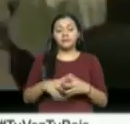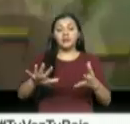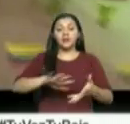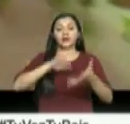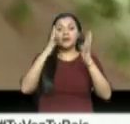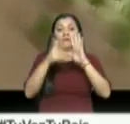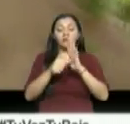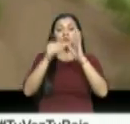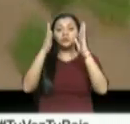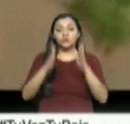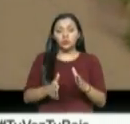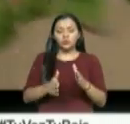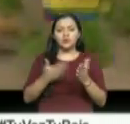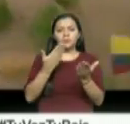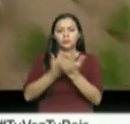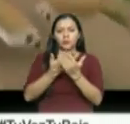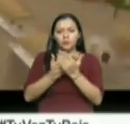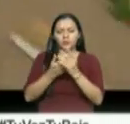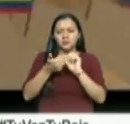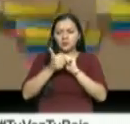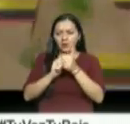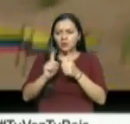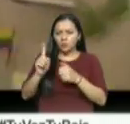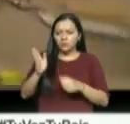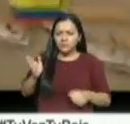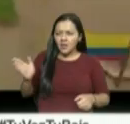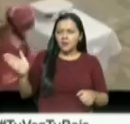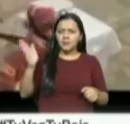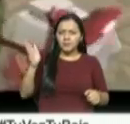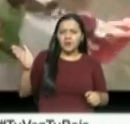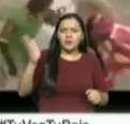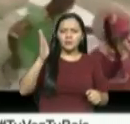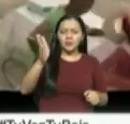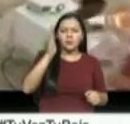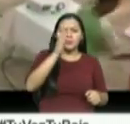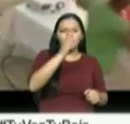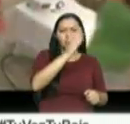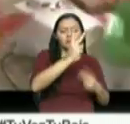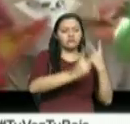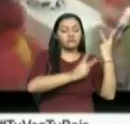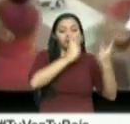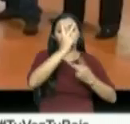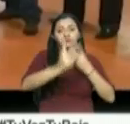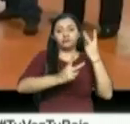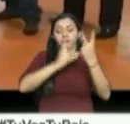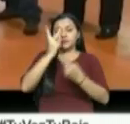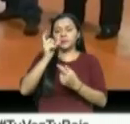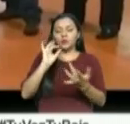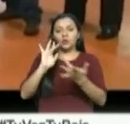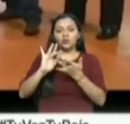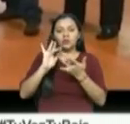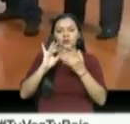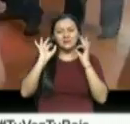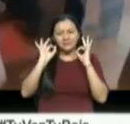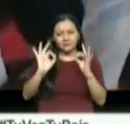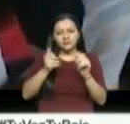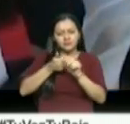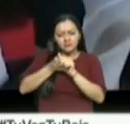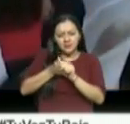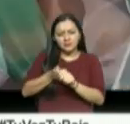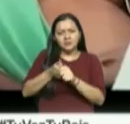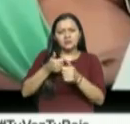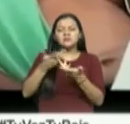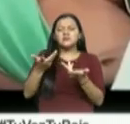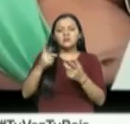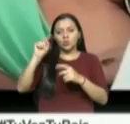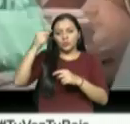Revolución Ciudadana se planteó ir a cada lugar del Ecuador, recorrer su geografía y fomentar un contacto permanente y directo entre